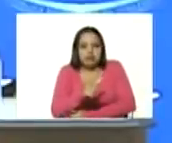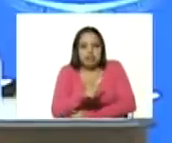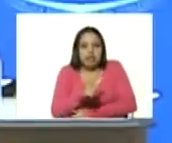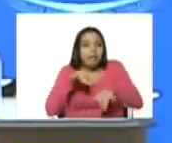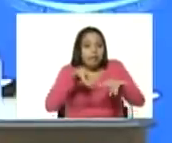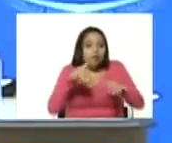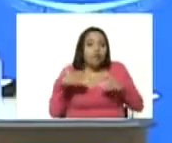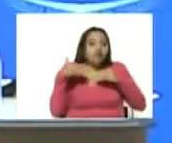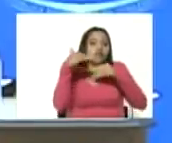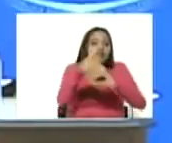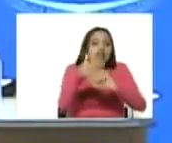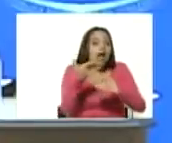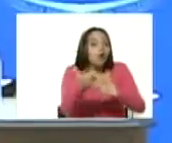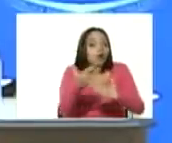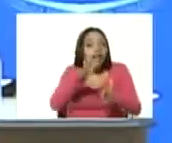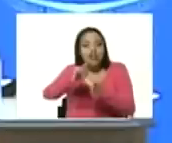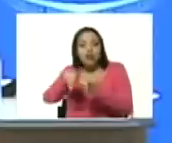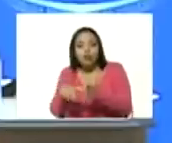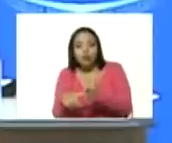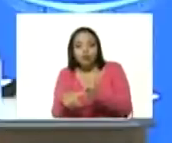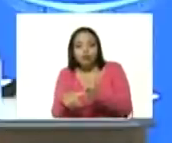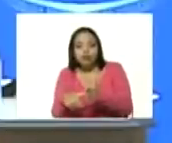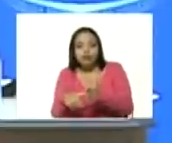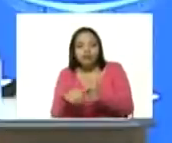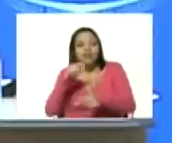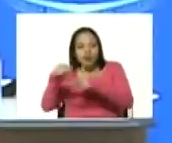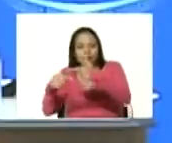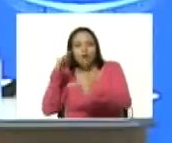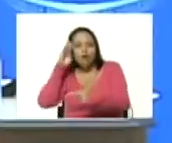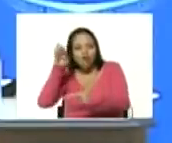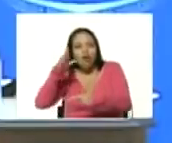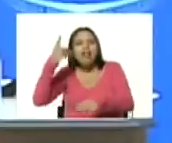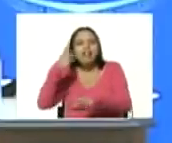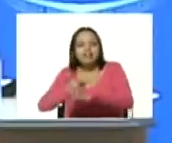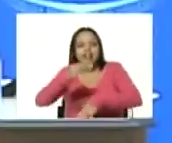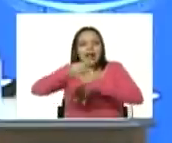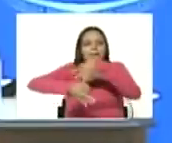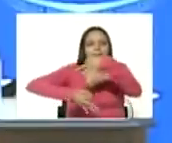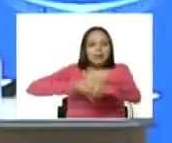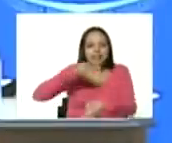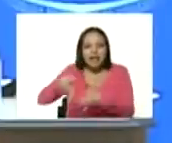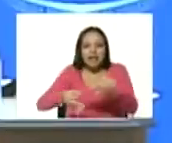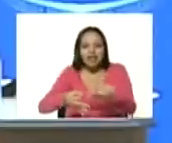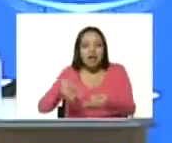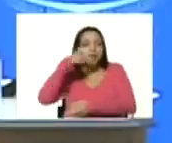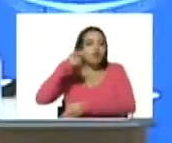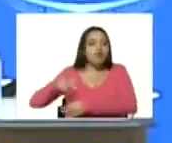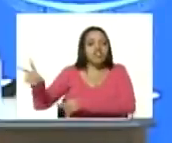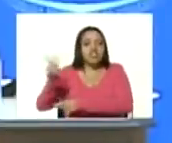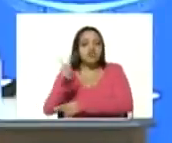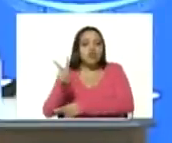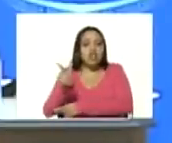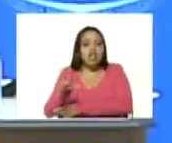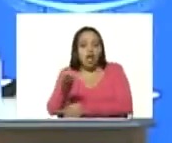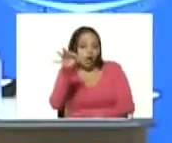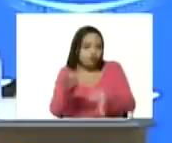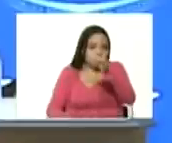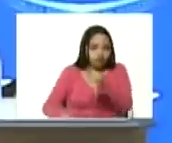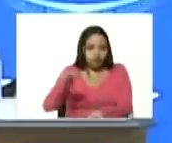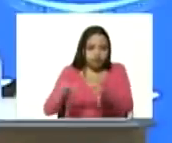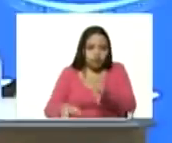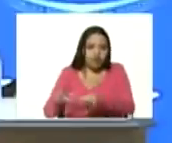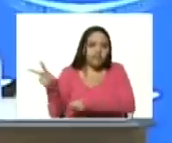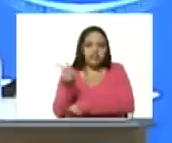llegado. Más temprano que tarde van a tener que explicarle al pueblo de Venezuela y a los tribunales de la República de